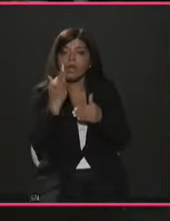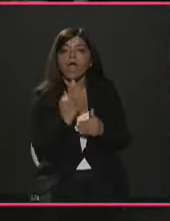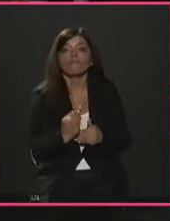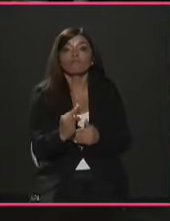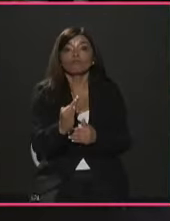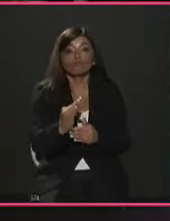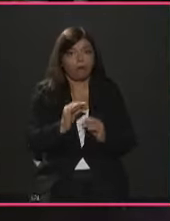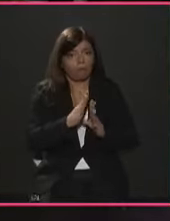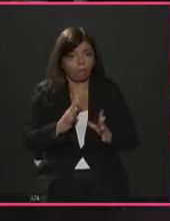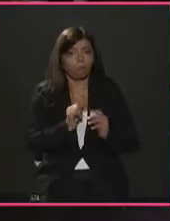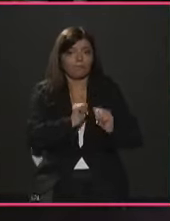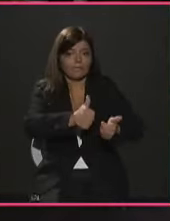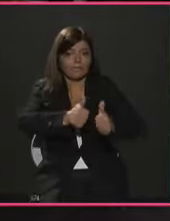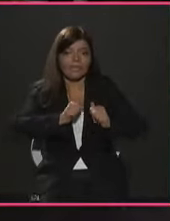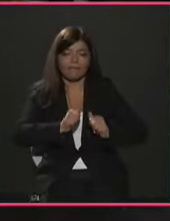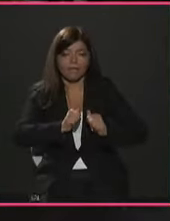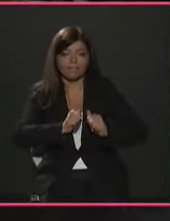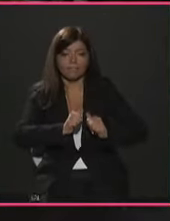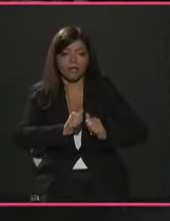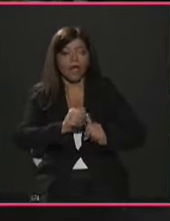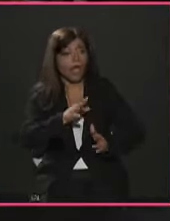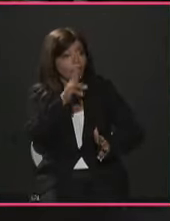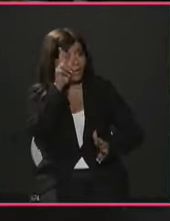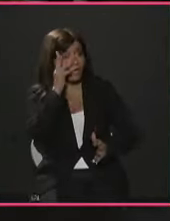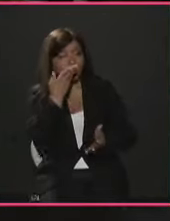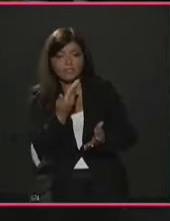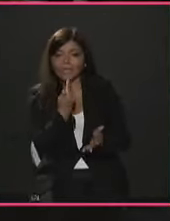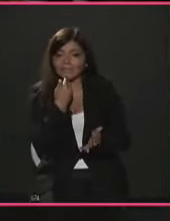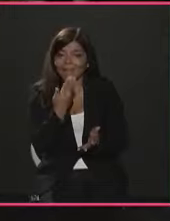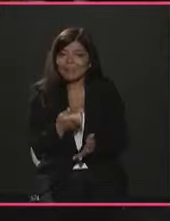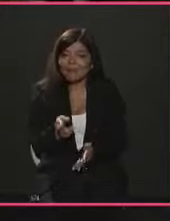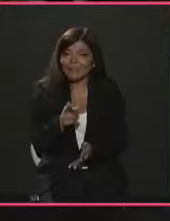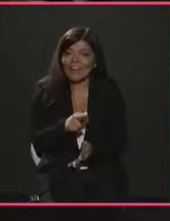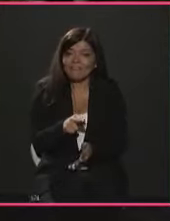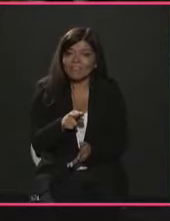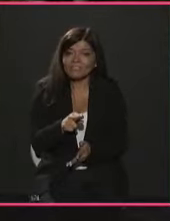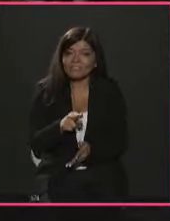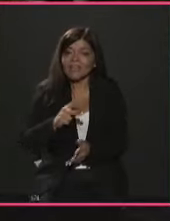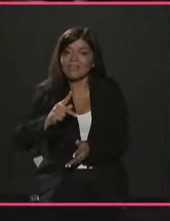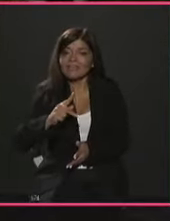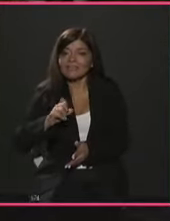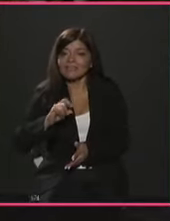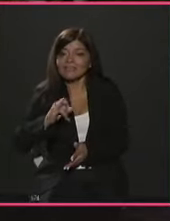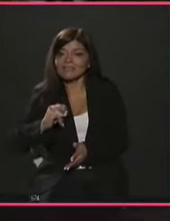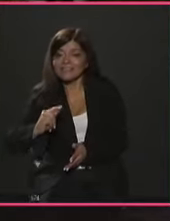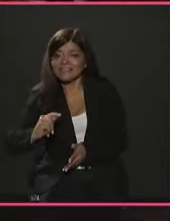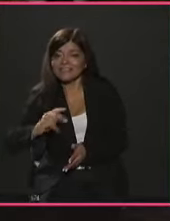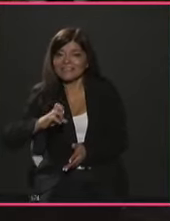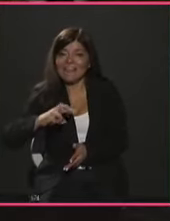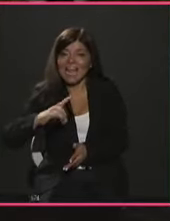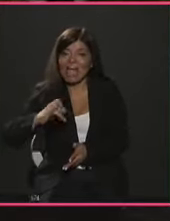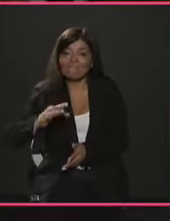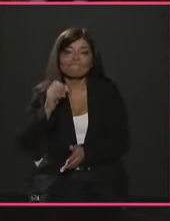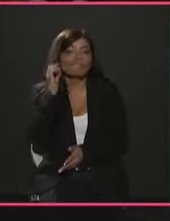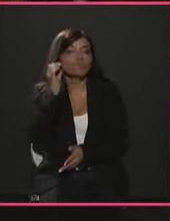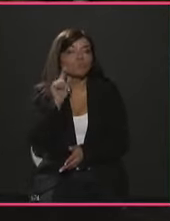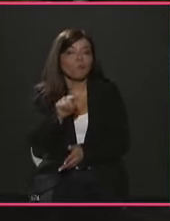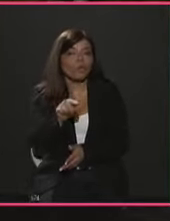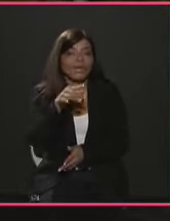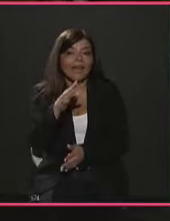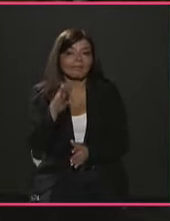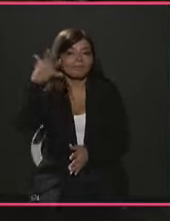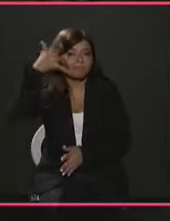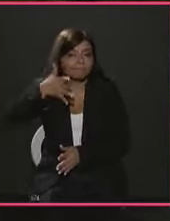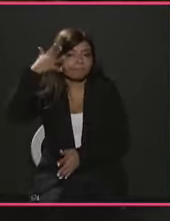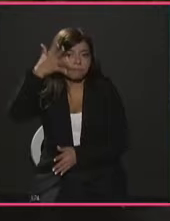tan desafiante eh guido recordar nuevamente que Kate crafford que será una de las exponentes que